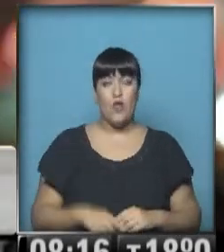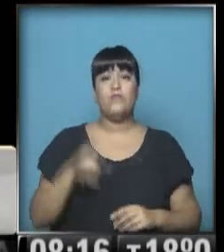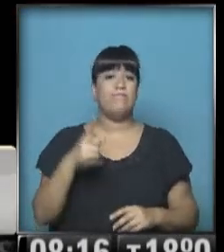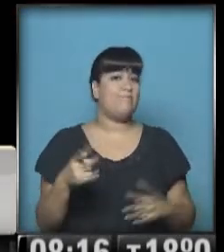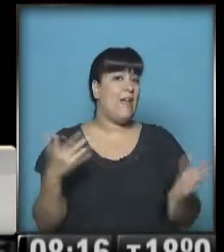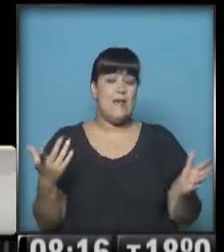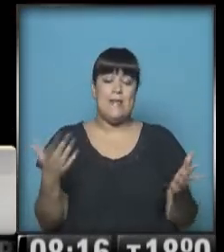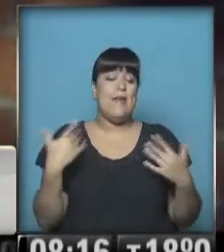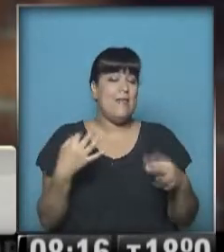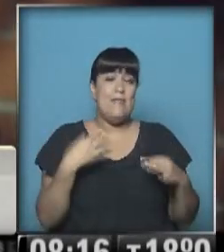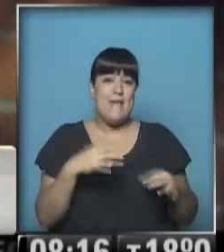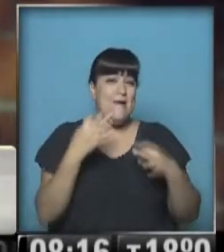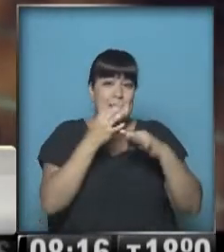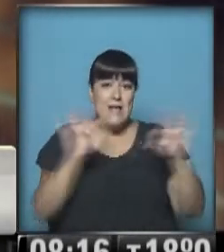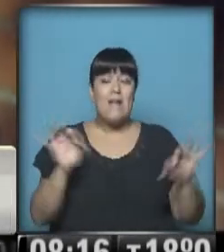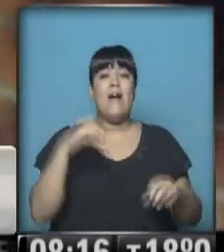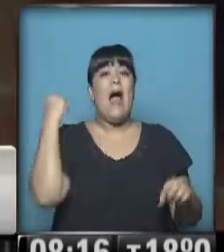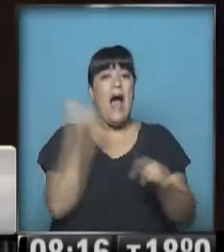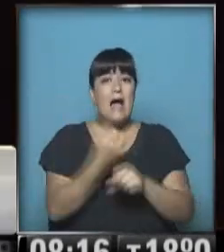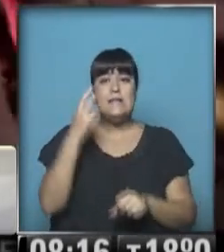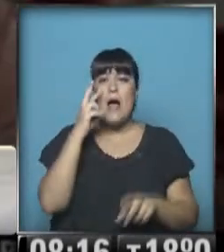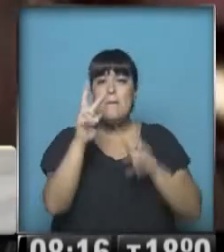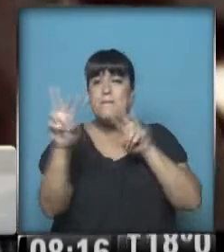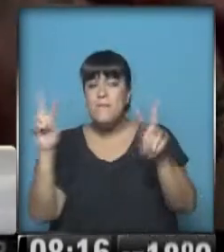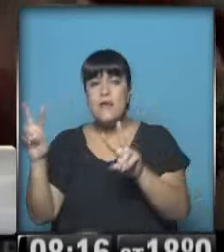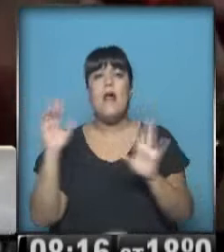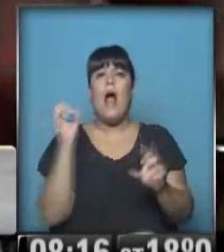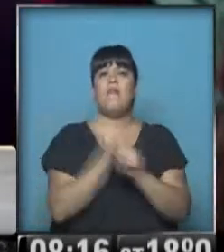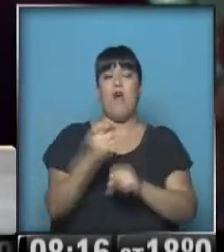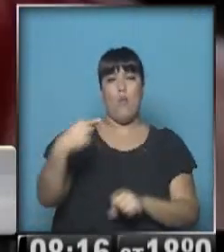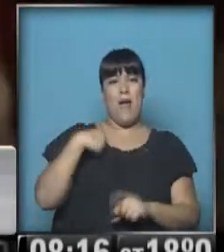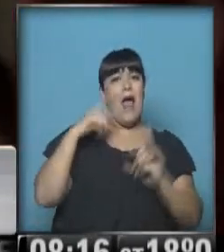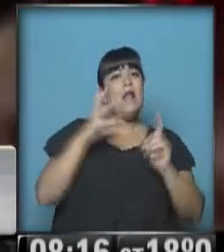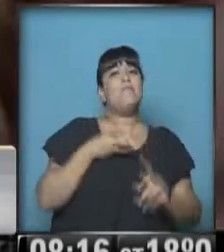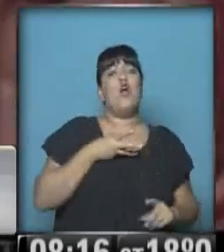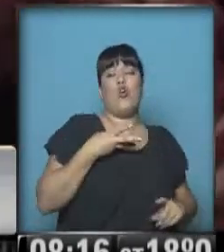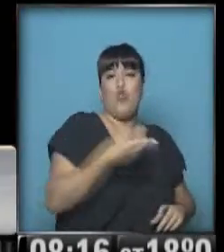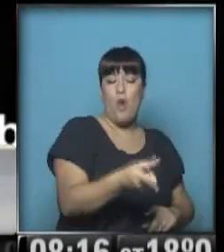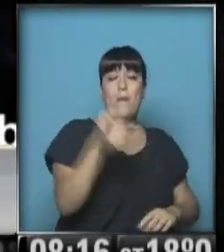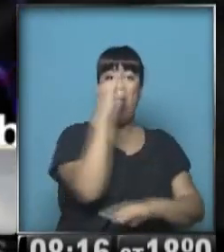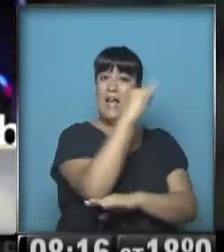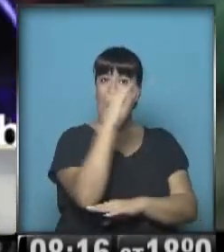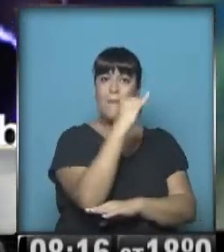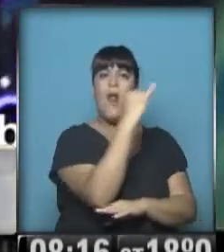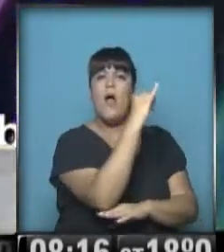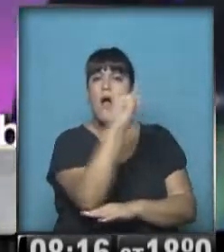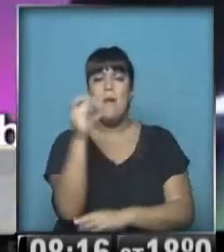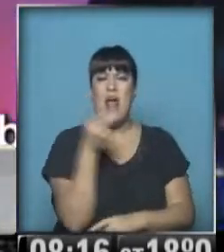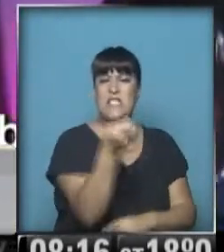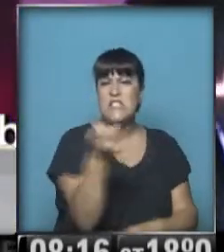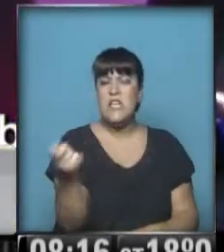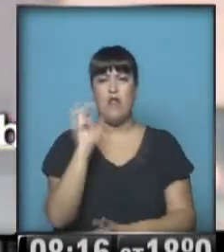para sobrevivir hasta que, mirando a otro, se encuentra un posible trabajo para él. Se compra una camarita y comienza a filmar asesinatos,